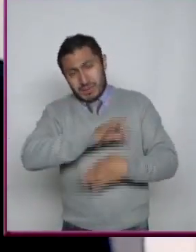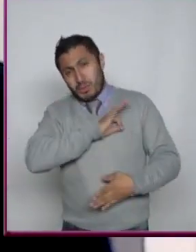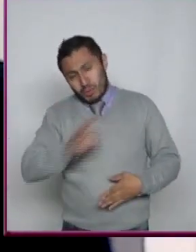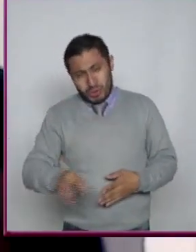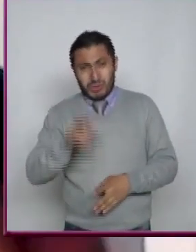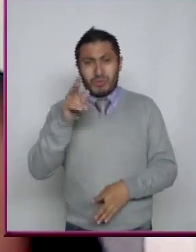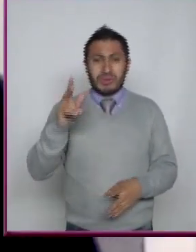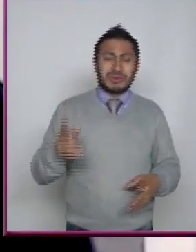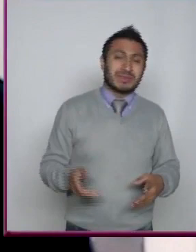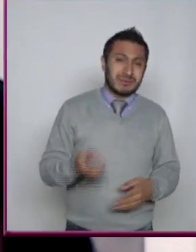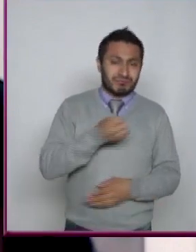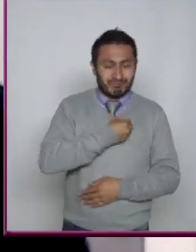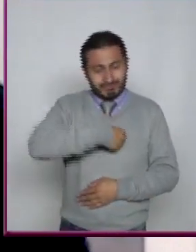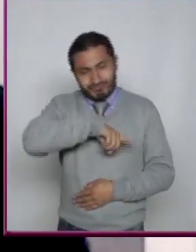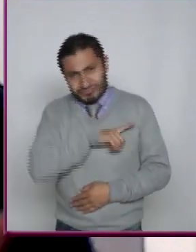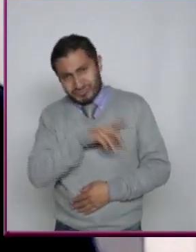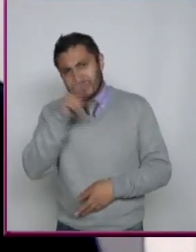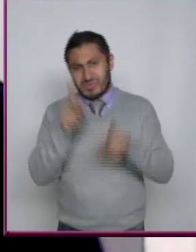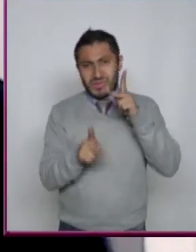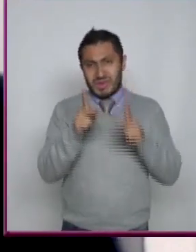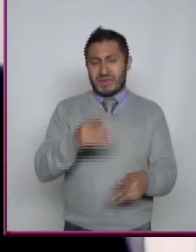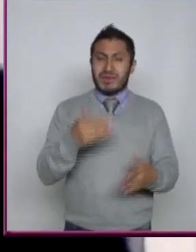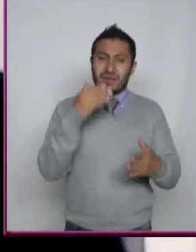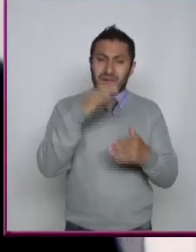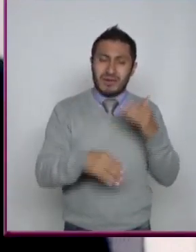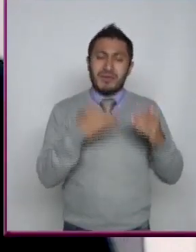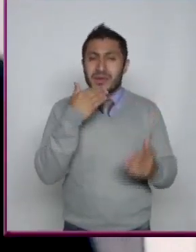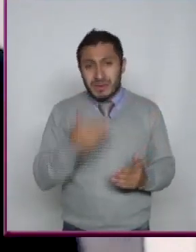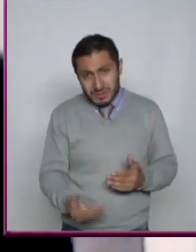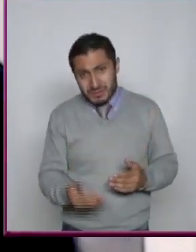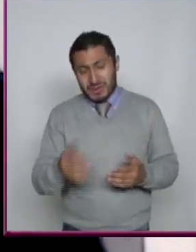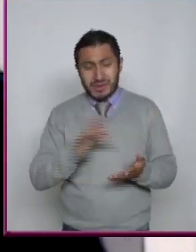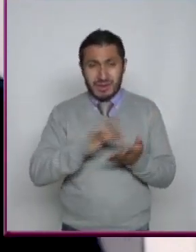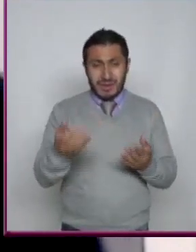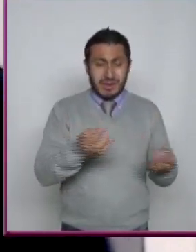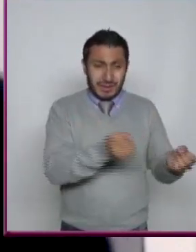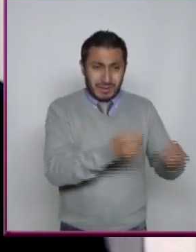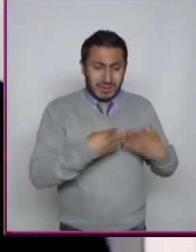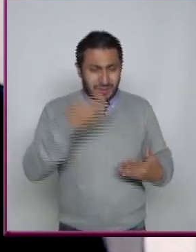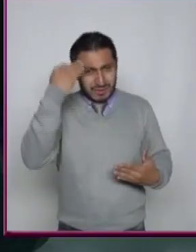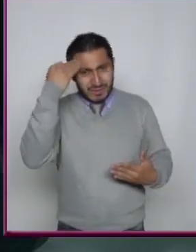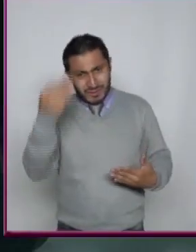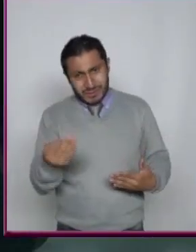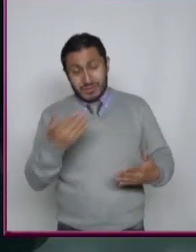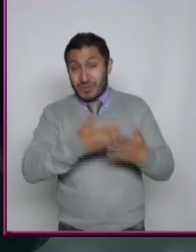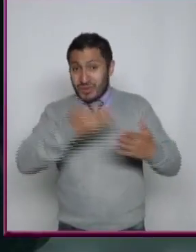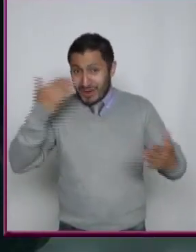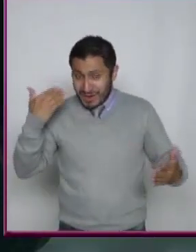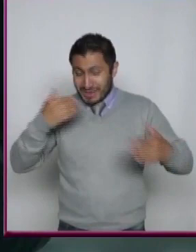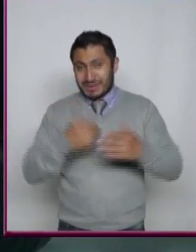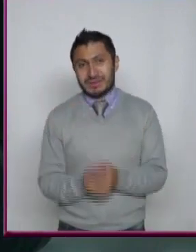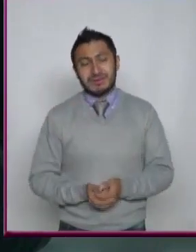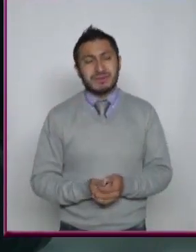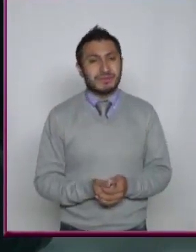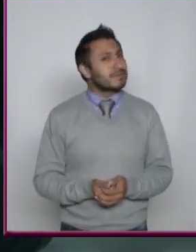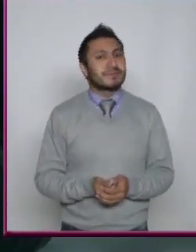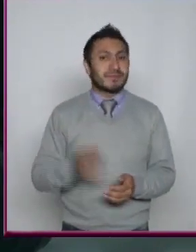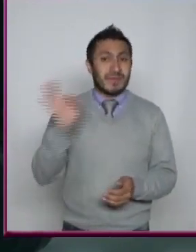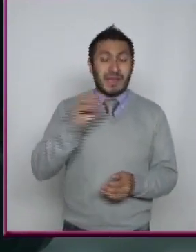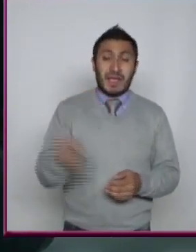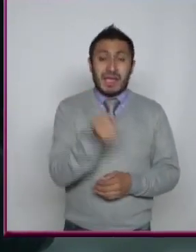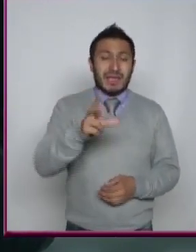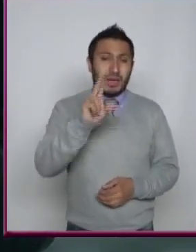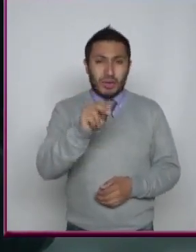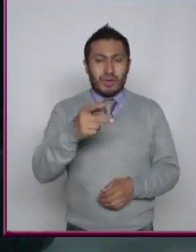a tener rupturas sanas, rupturas saludables, rupturas donde digamos, agradezco mucho el tiempo que estuviste conmigo, ¿no? Y si no fue para siempre, no